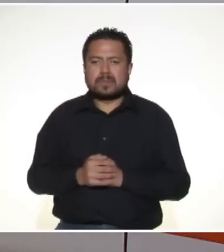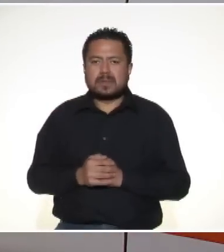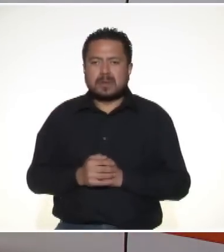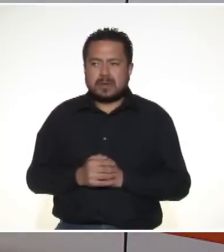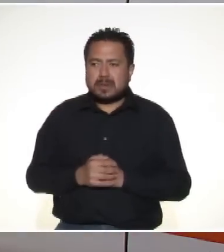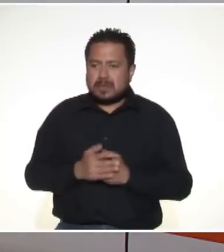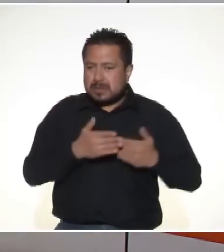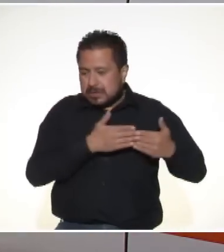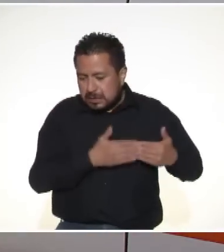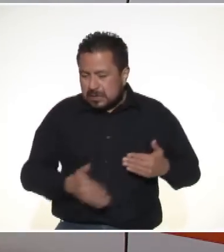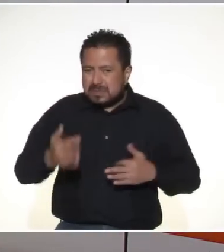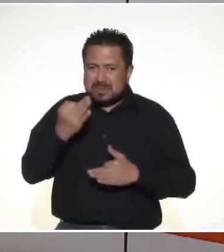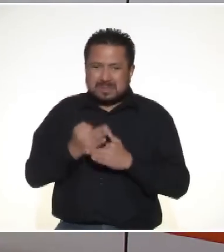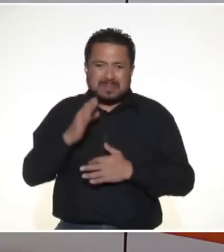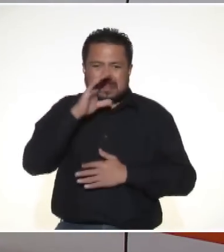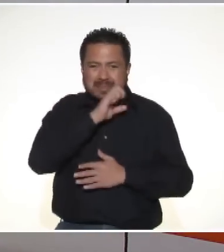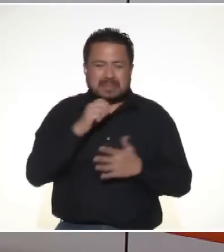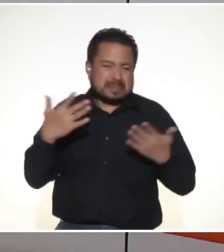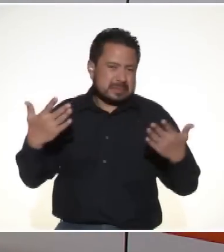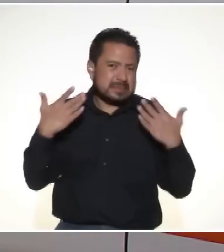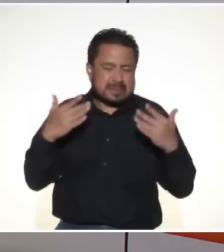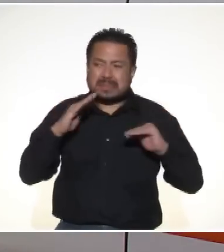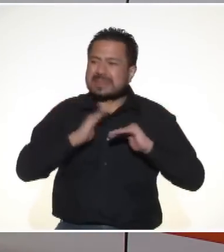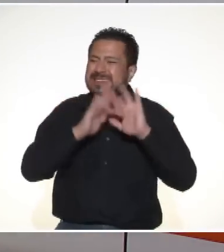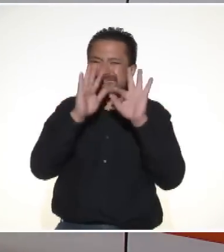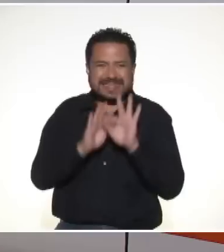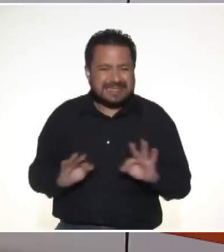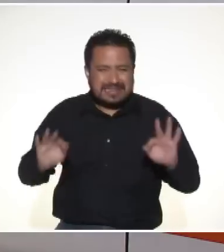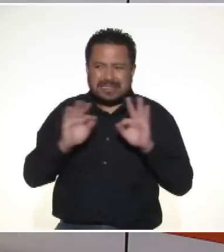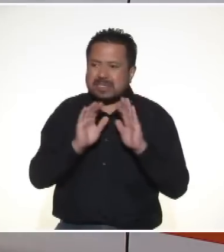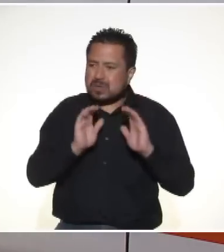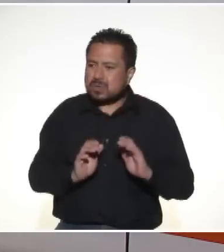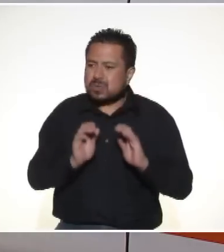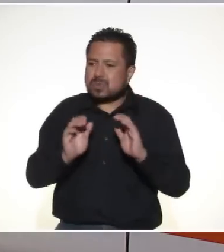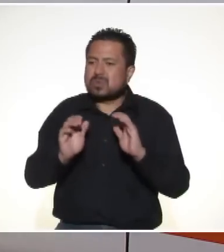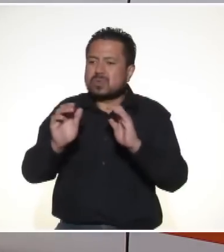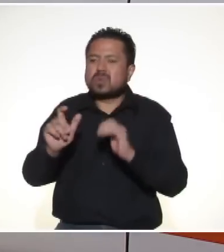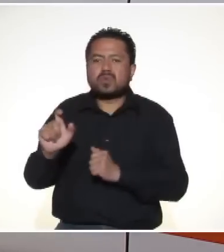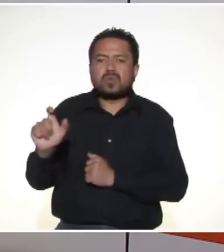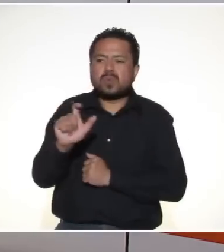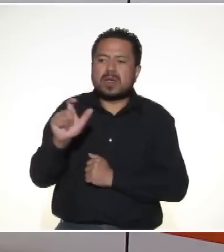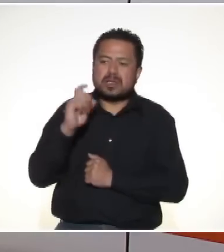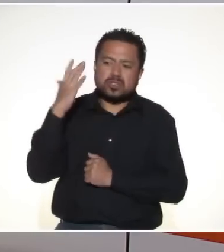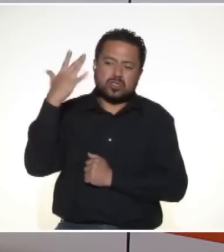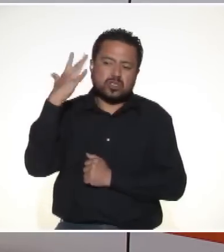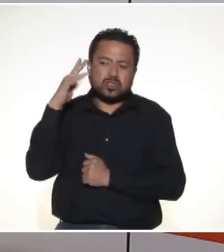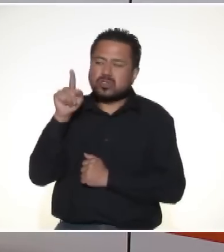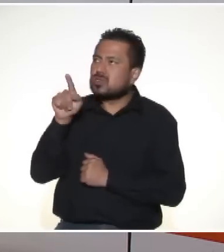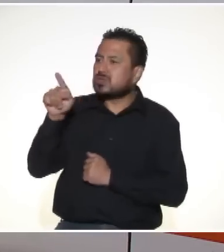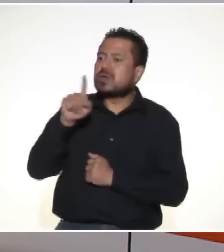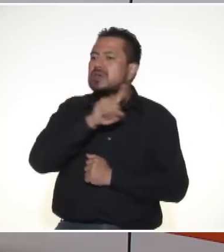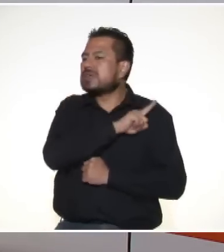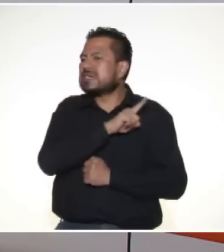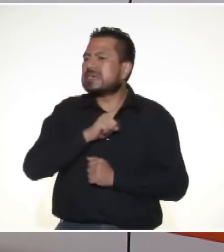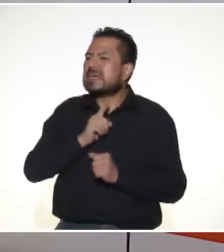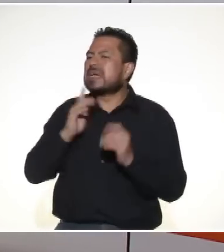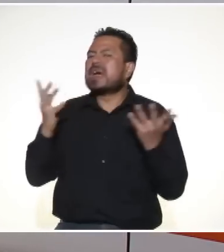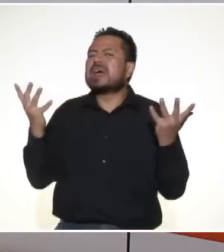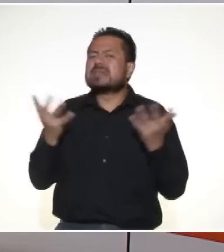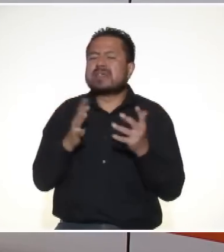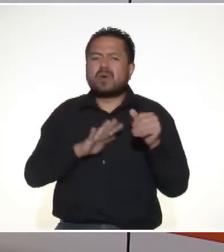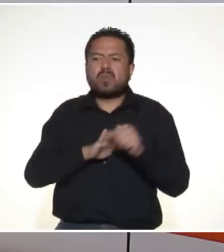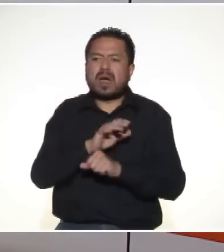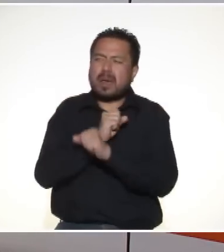En esta temporada de calor es muy importante la prevención y más cuando es exposición al sol. ¿Qué es lo que tenemos que hacer? Utilizar un factor